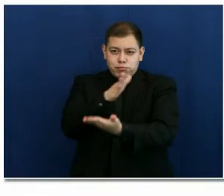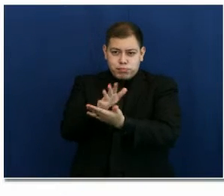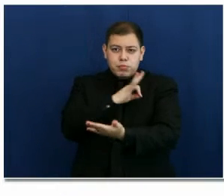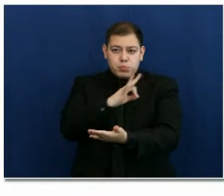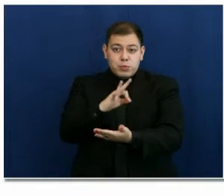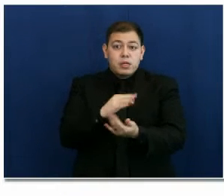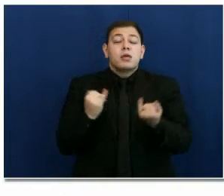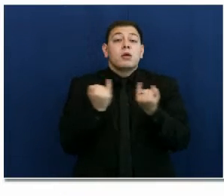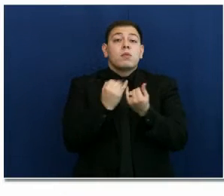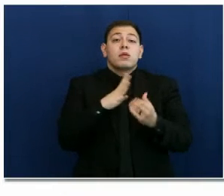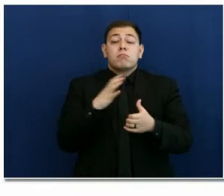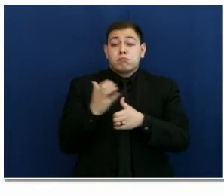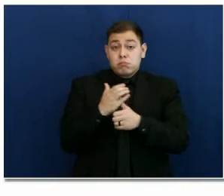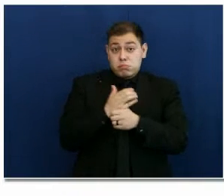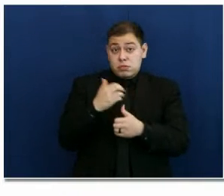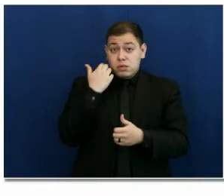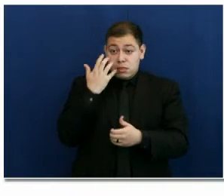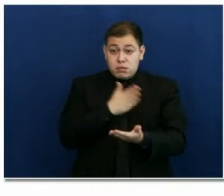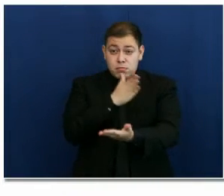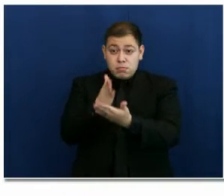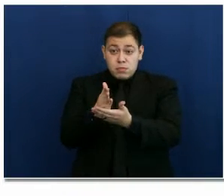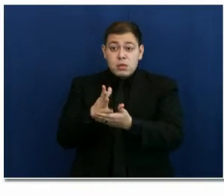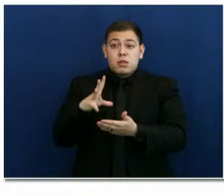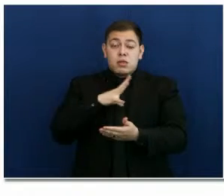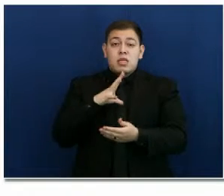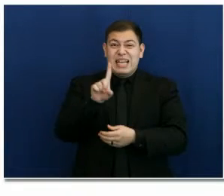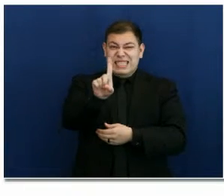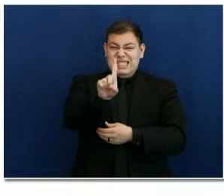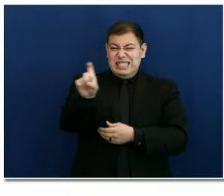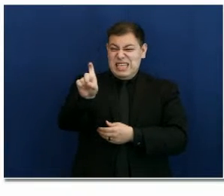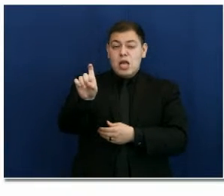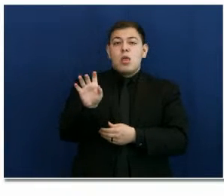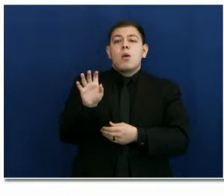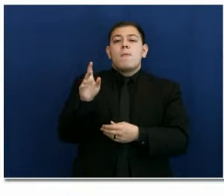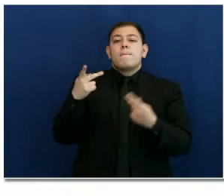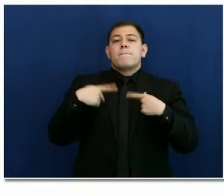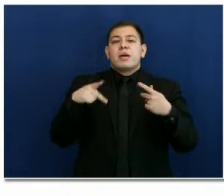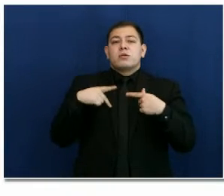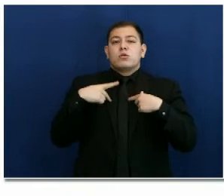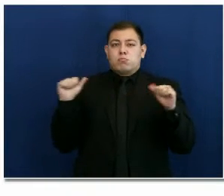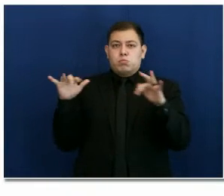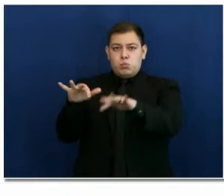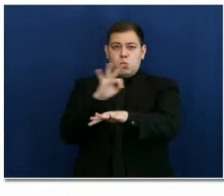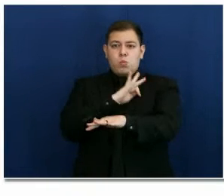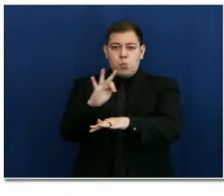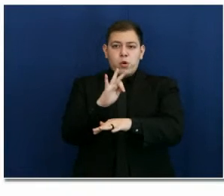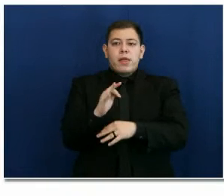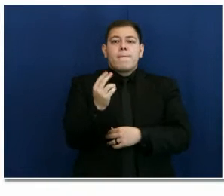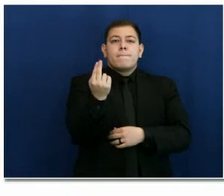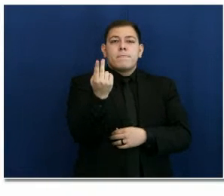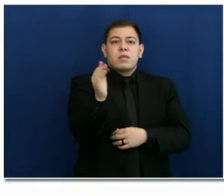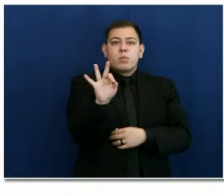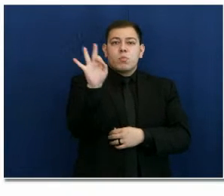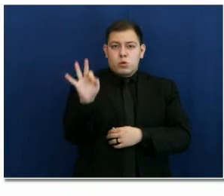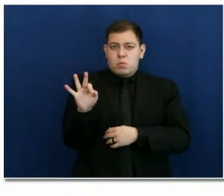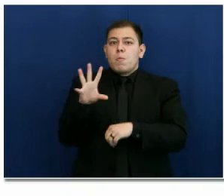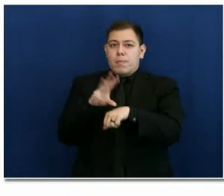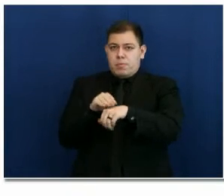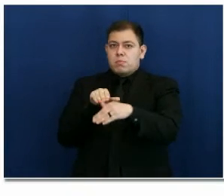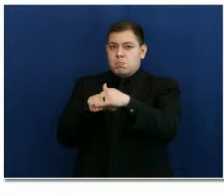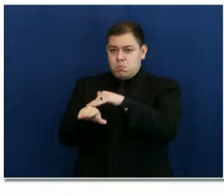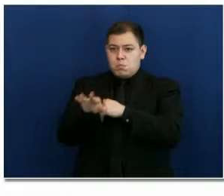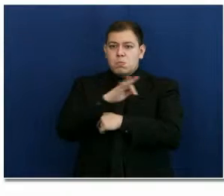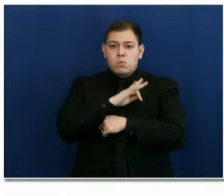Los bars estarían 100% de personas pueden estar, o 25% del pópulo.